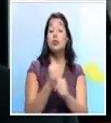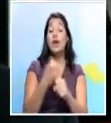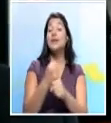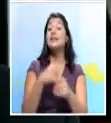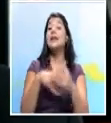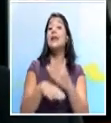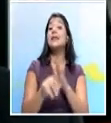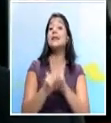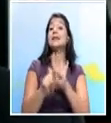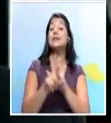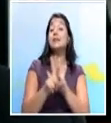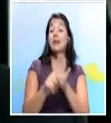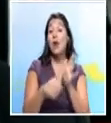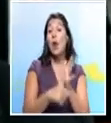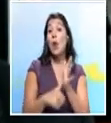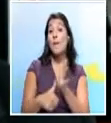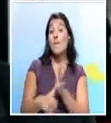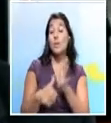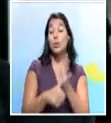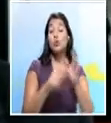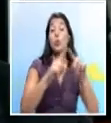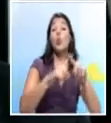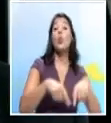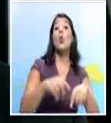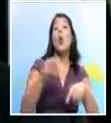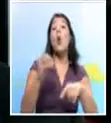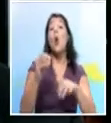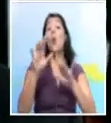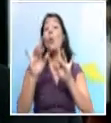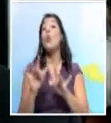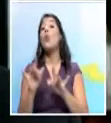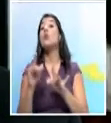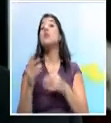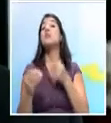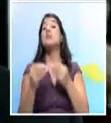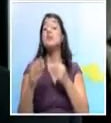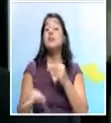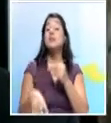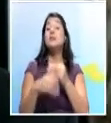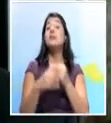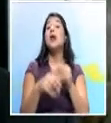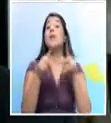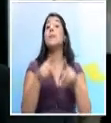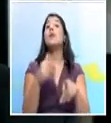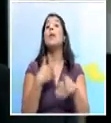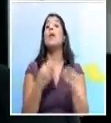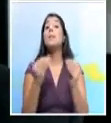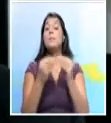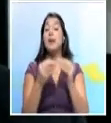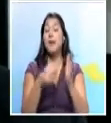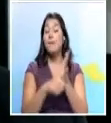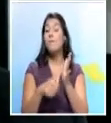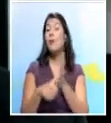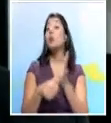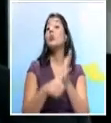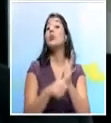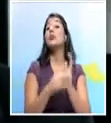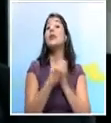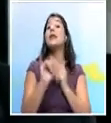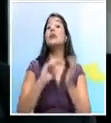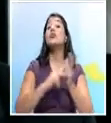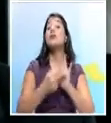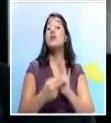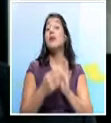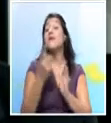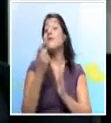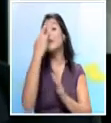Legislativa, los votos que están nulos o blancos se le suman a la persona que más votos obtuvo. Y eso es violar el